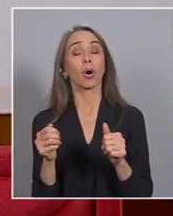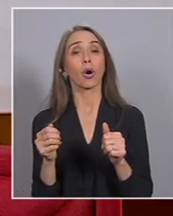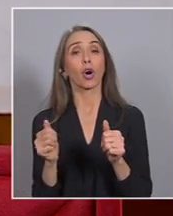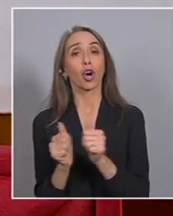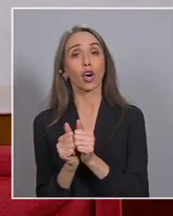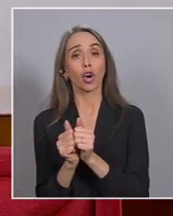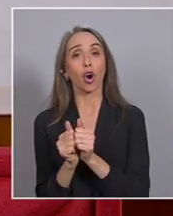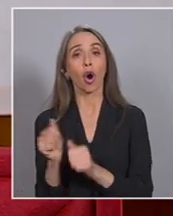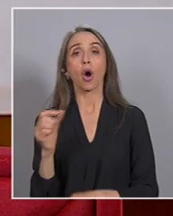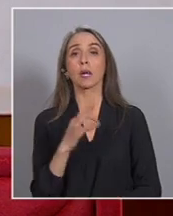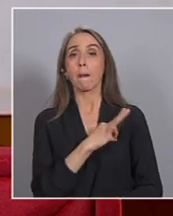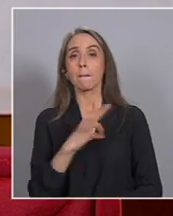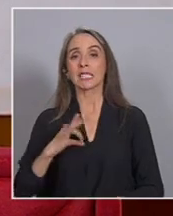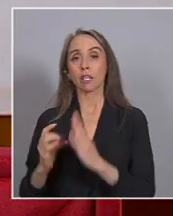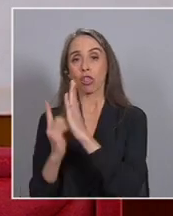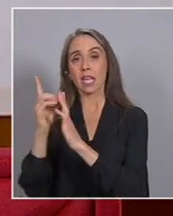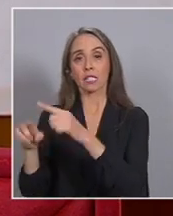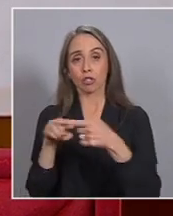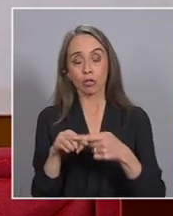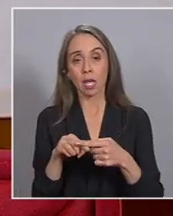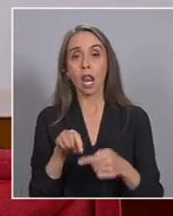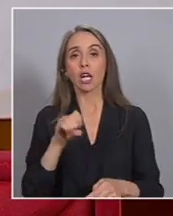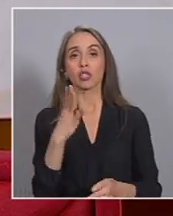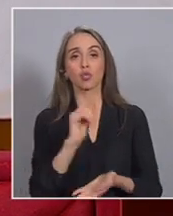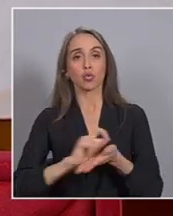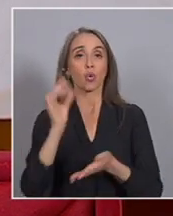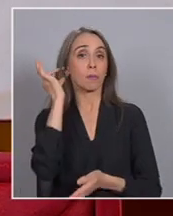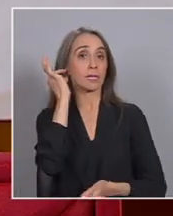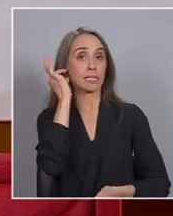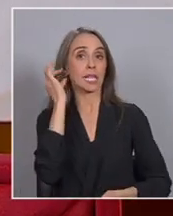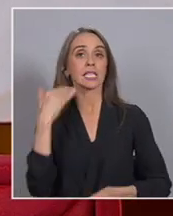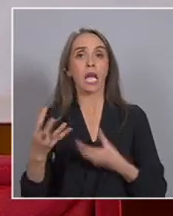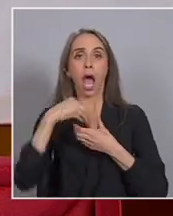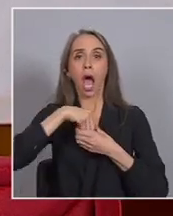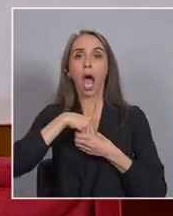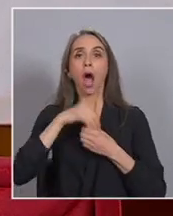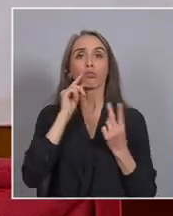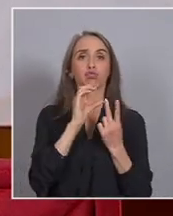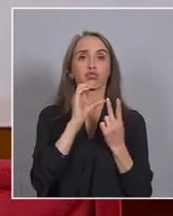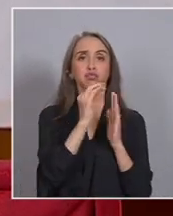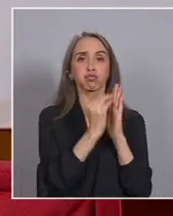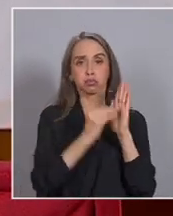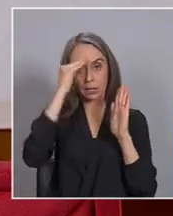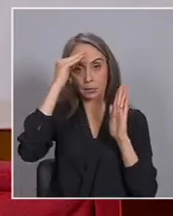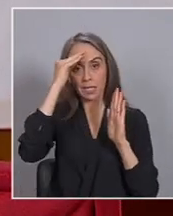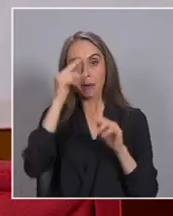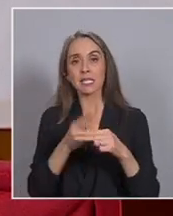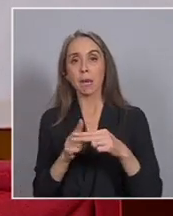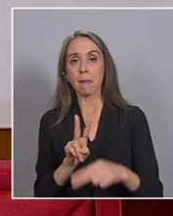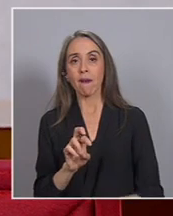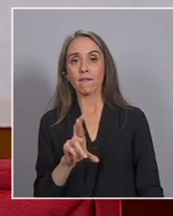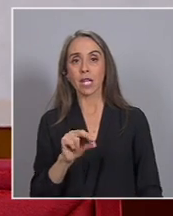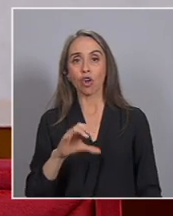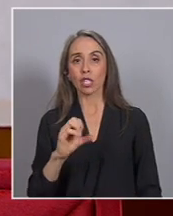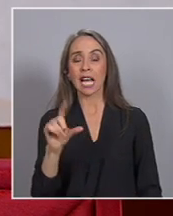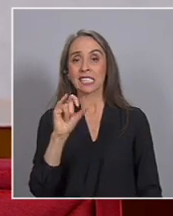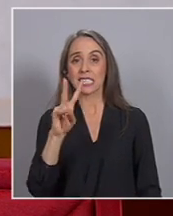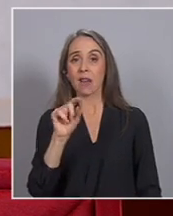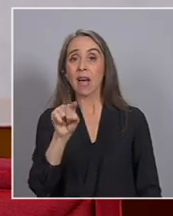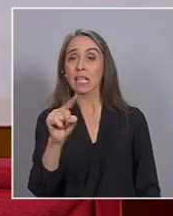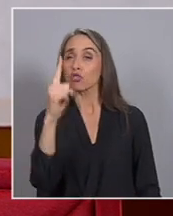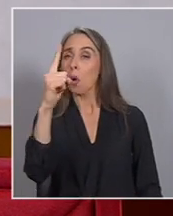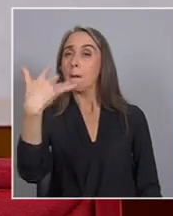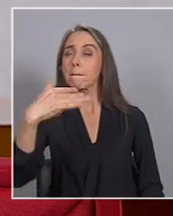con el Ministerio de Desarrollo Social y en particular con la subsecretaria que tiene una gran experiencia en esta materia, Verónica Silva, ponerlo como una